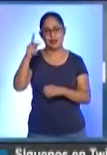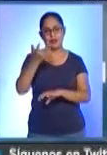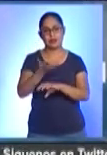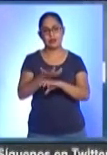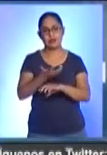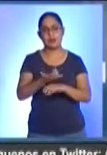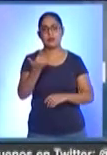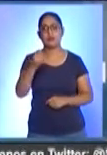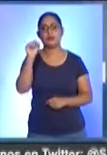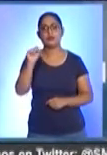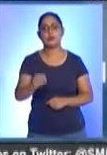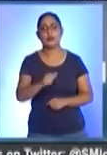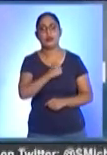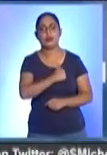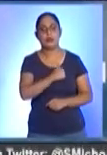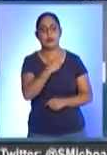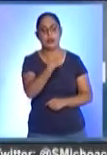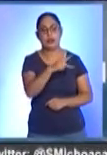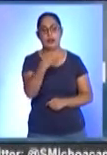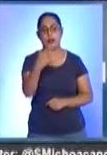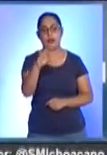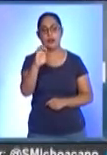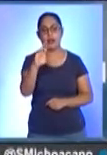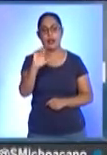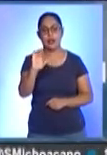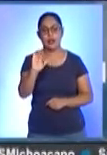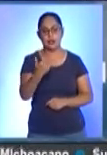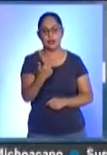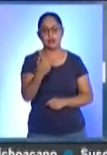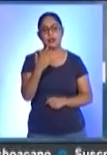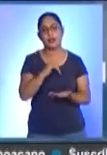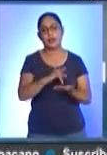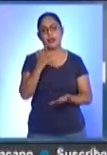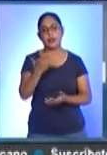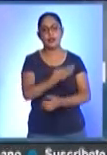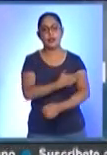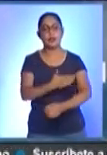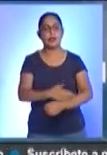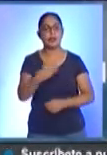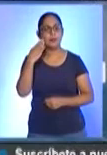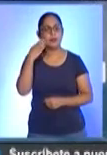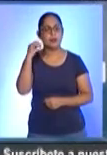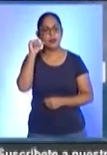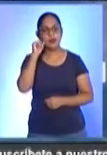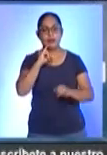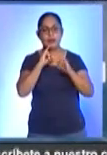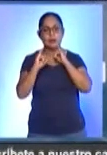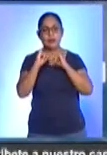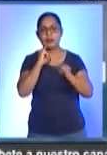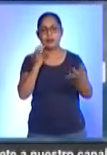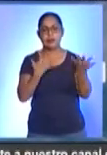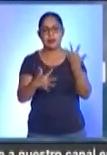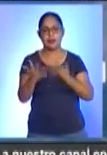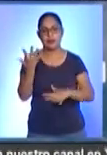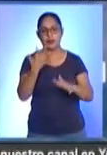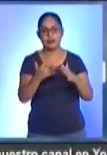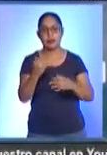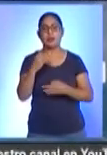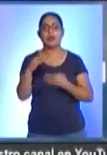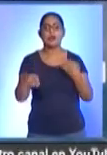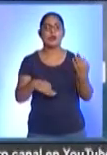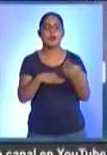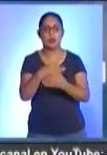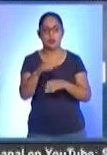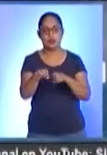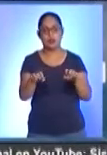Unidos y al sur de Canadá. Mi nombre es Eric Serpa. Agradezco a mi compañera Marta Almanza, intérprete de lengua de señas mexicana. Y a todo,